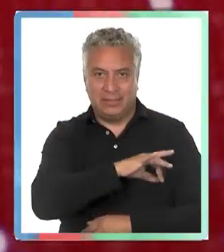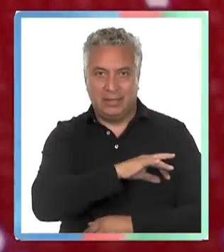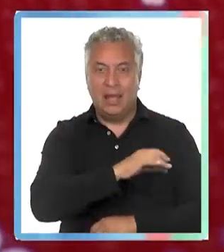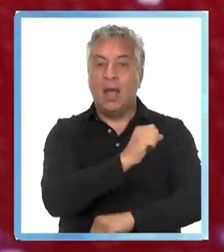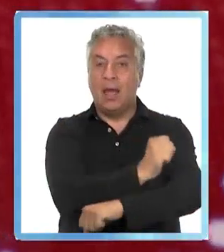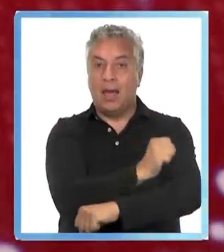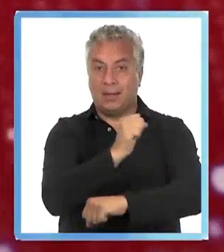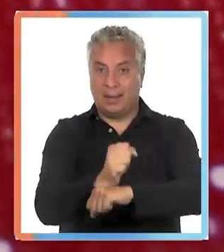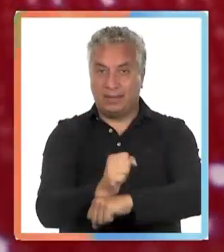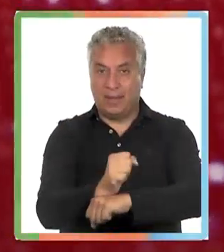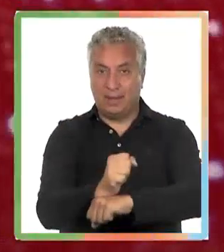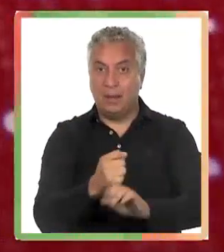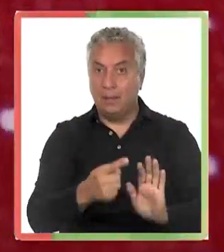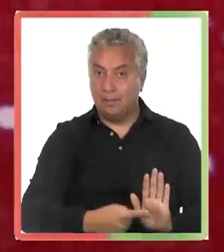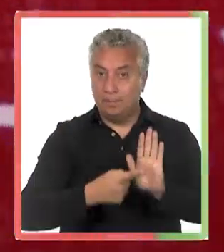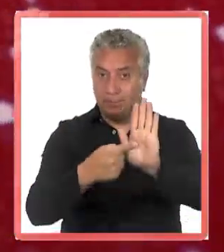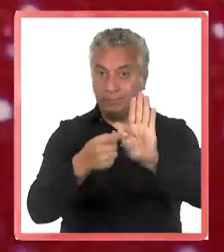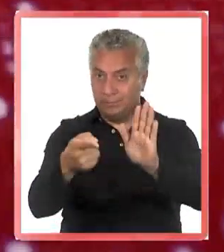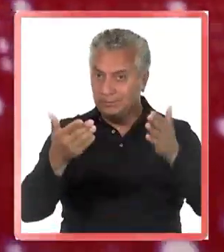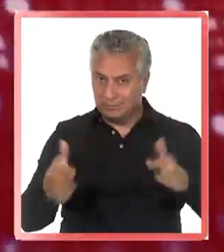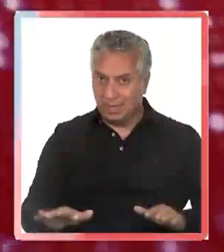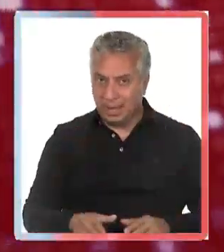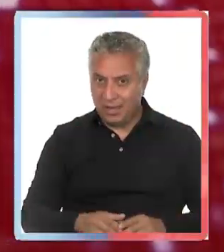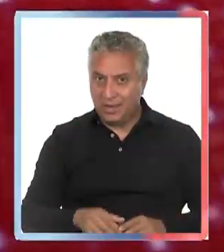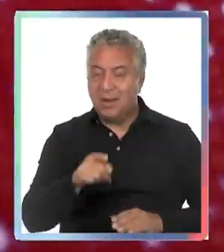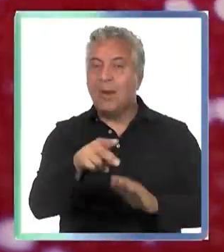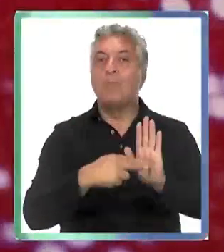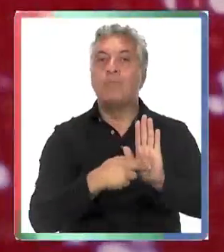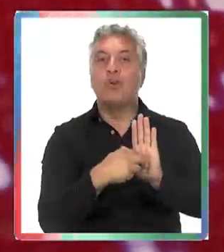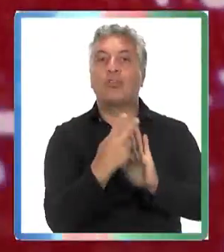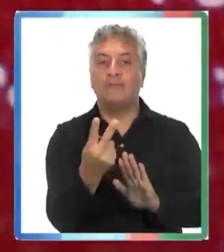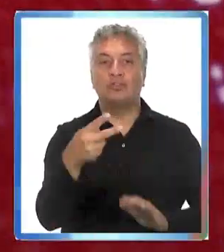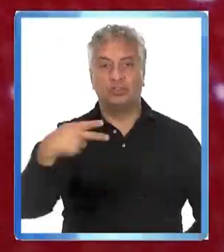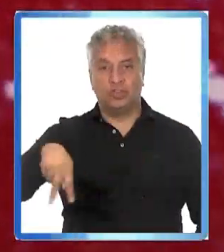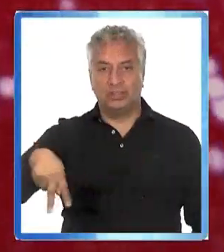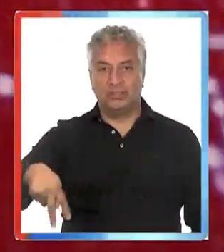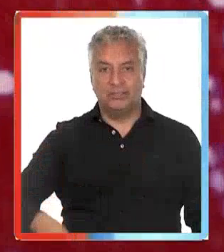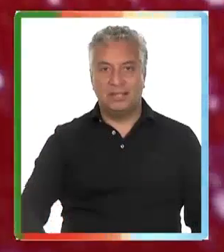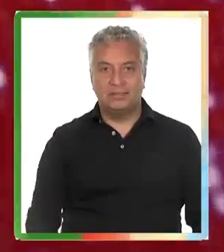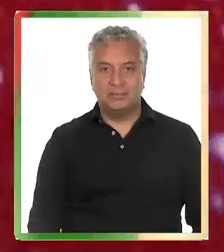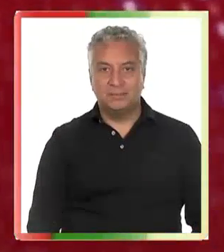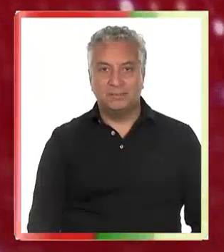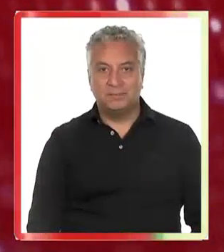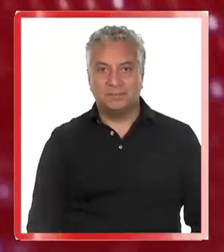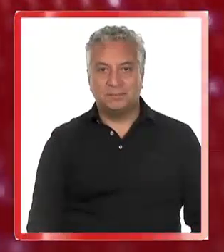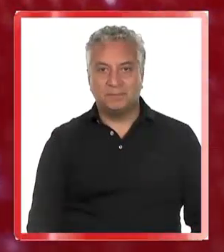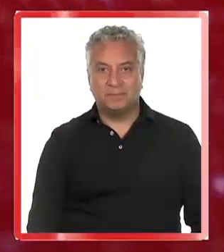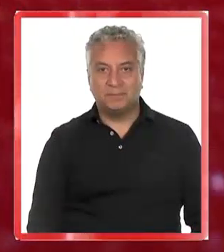Chile, Arcatel, presentó Portavoz Noticias.